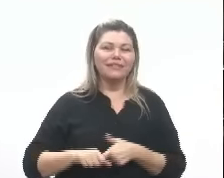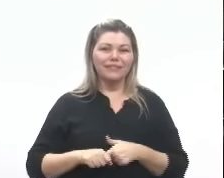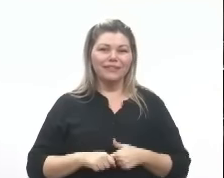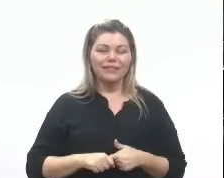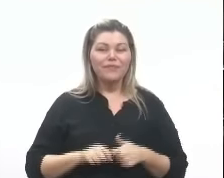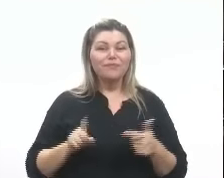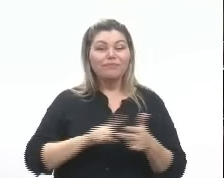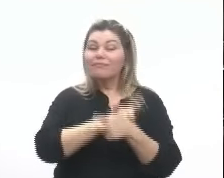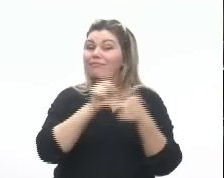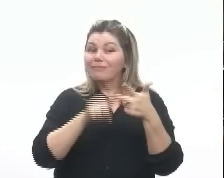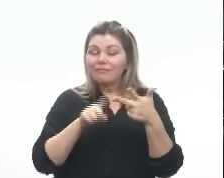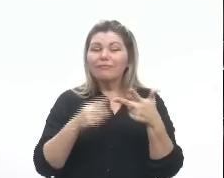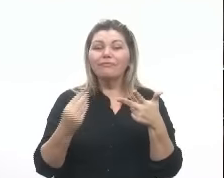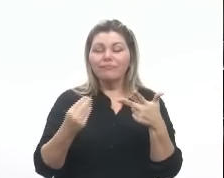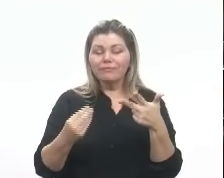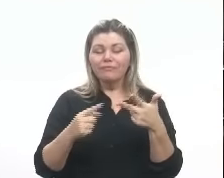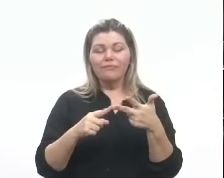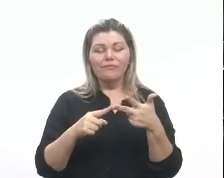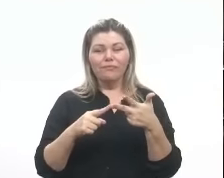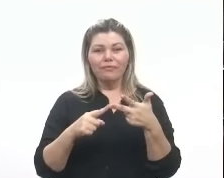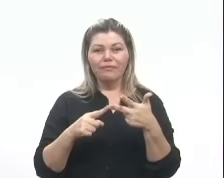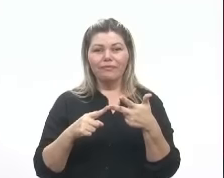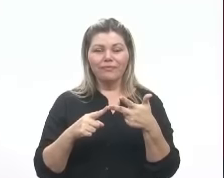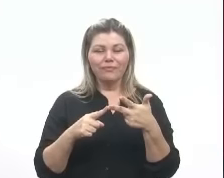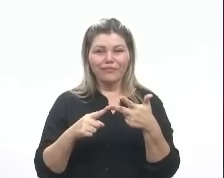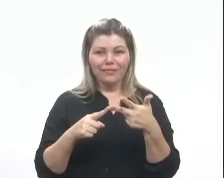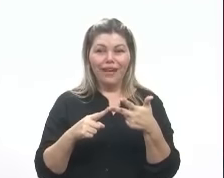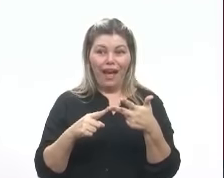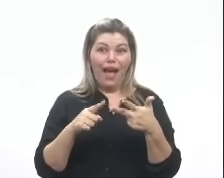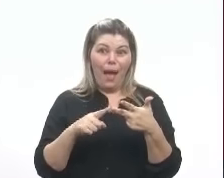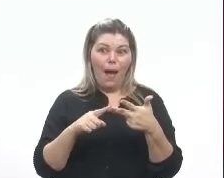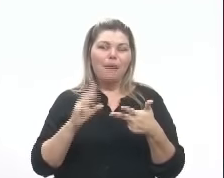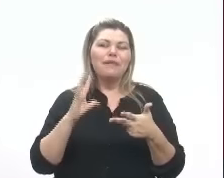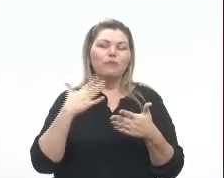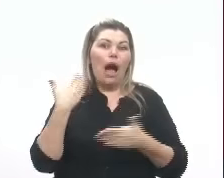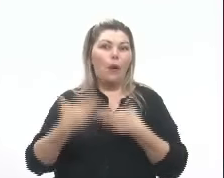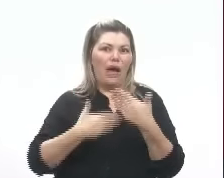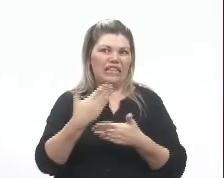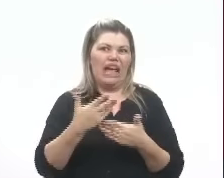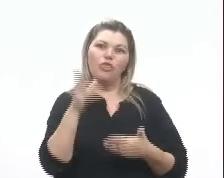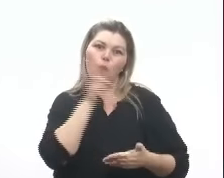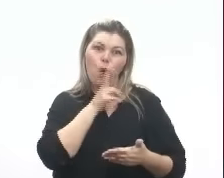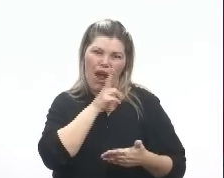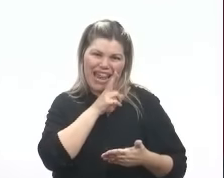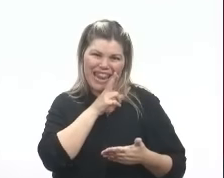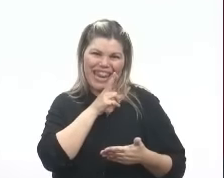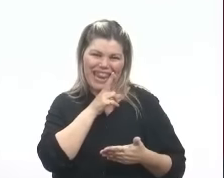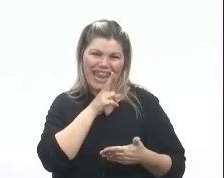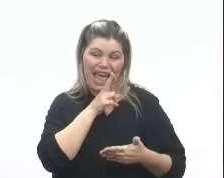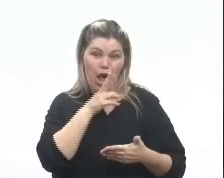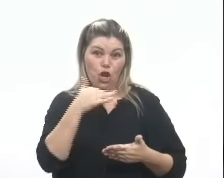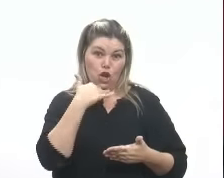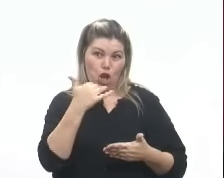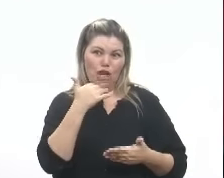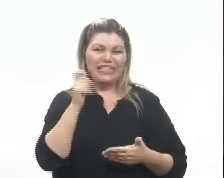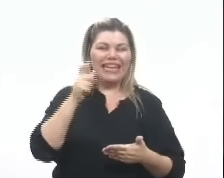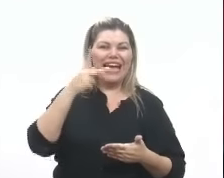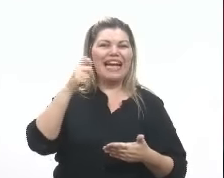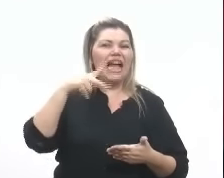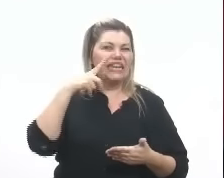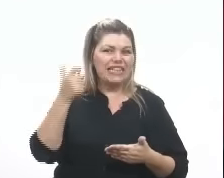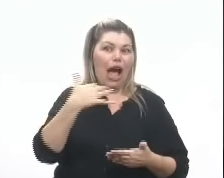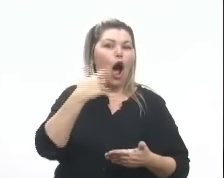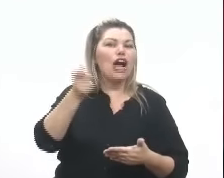Y el tercer Terminator, que es la modelo avanzada, esta que es la mujer, que no sé si es Karina o quién,